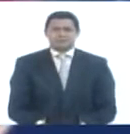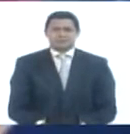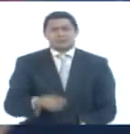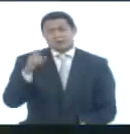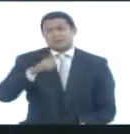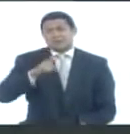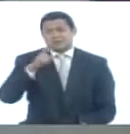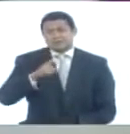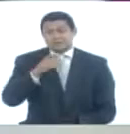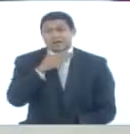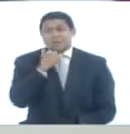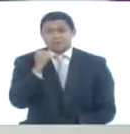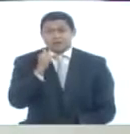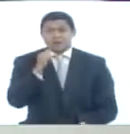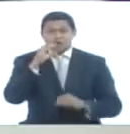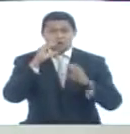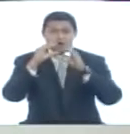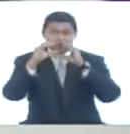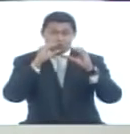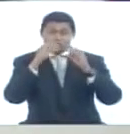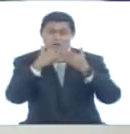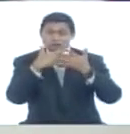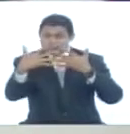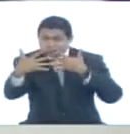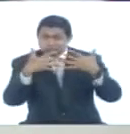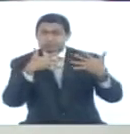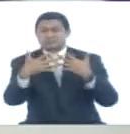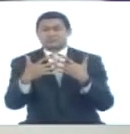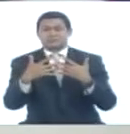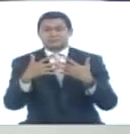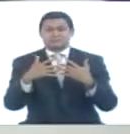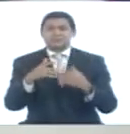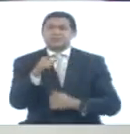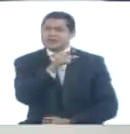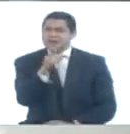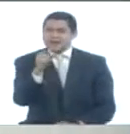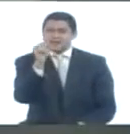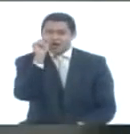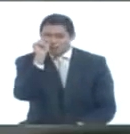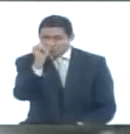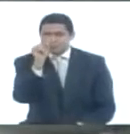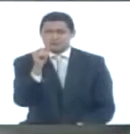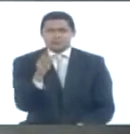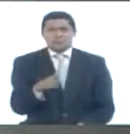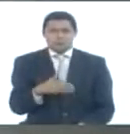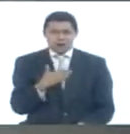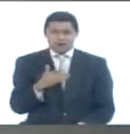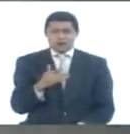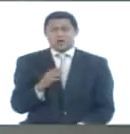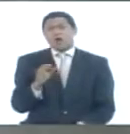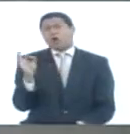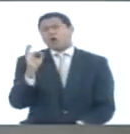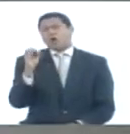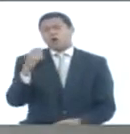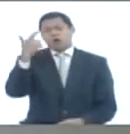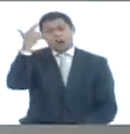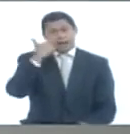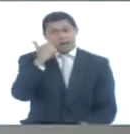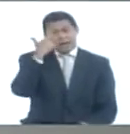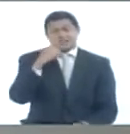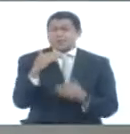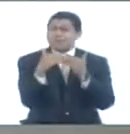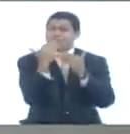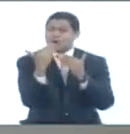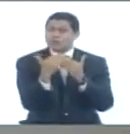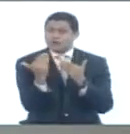se necesita una mejor comunicación del humor acuoso. Entonces ese agujero la permite. Y hay los láseres más